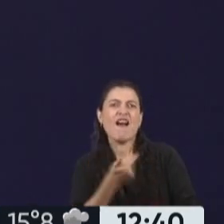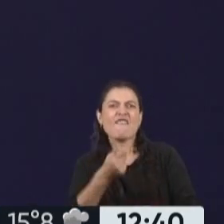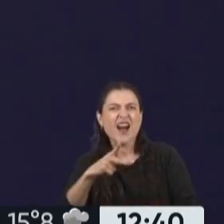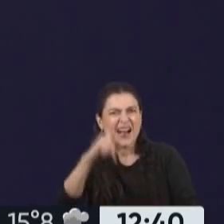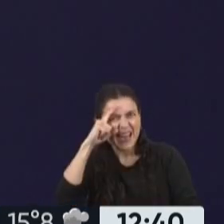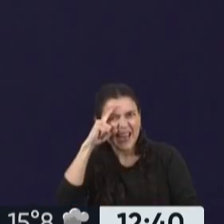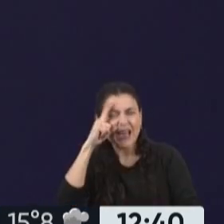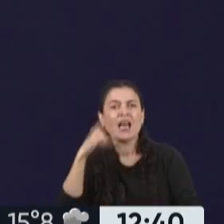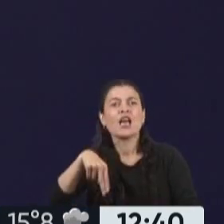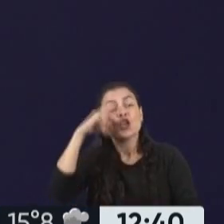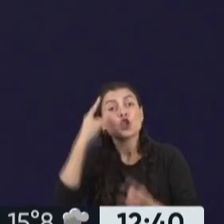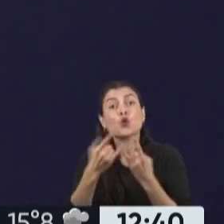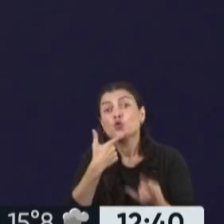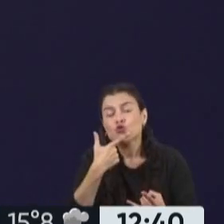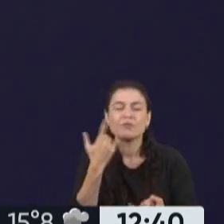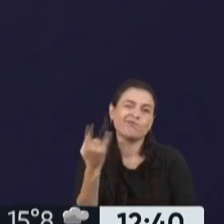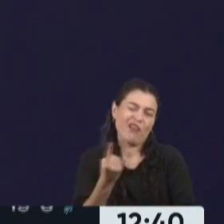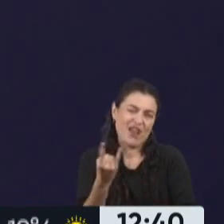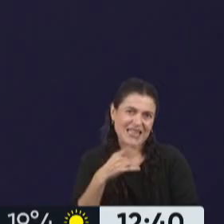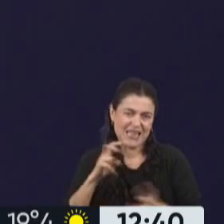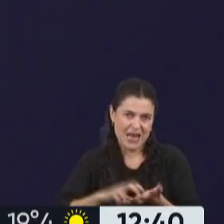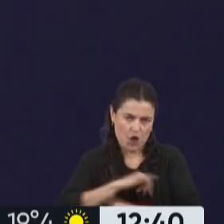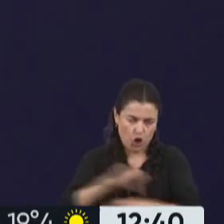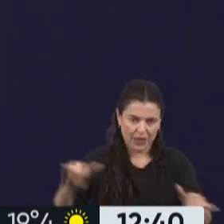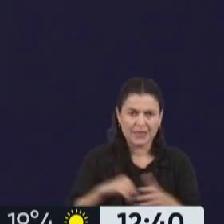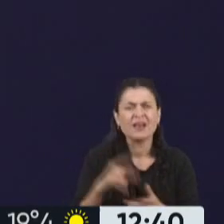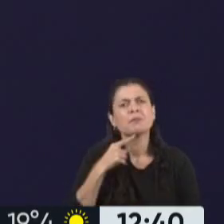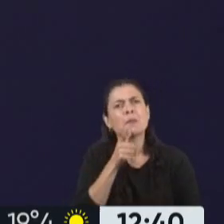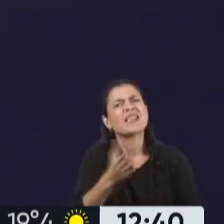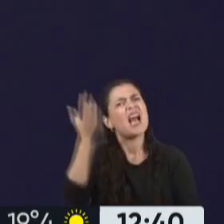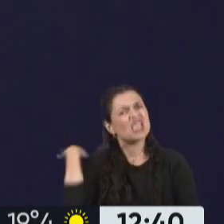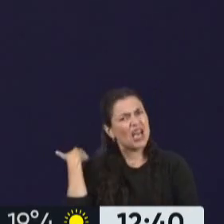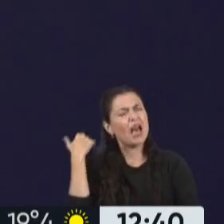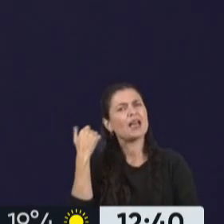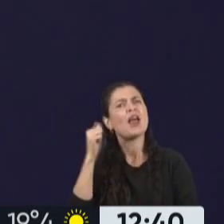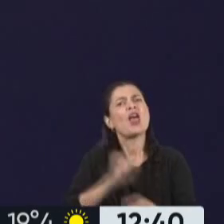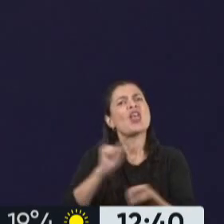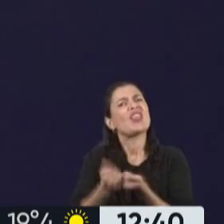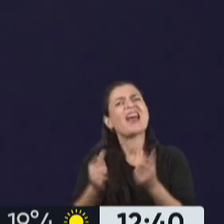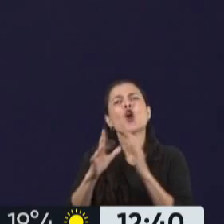En primer lugar, entiendo que ayer salió una nota en el diario Clarín